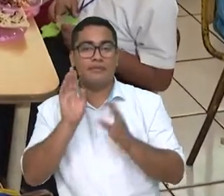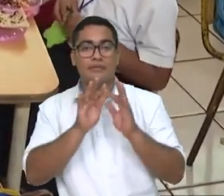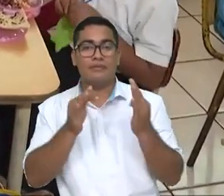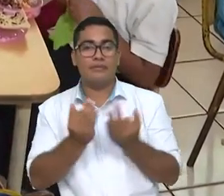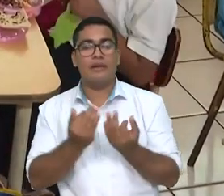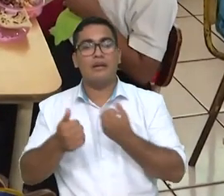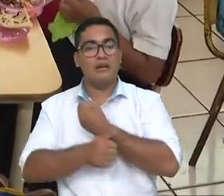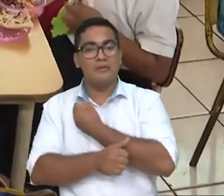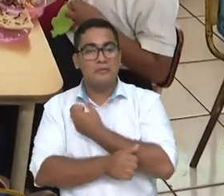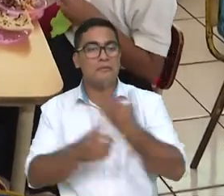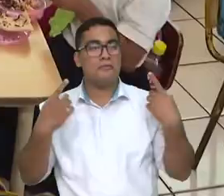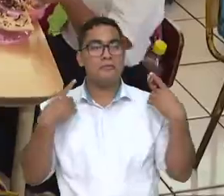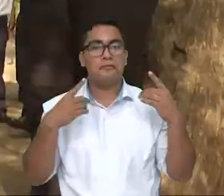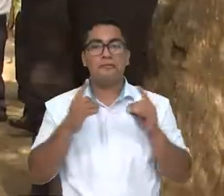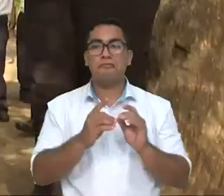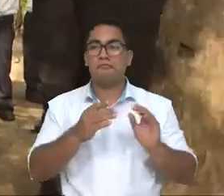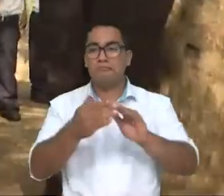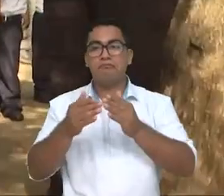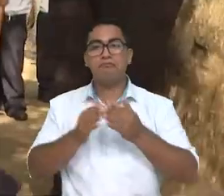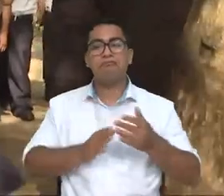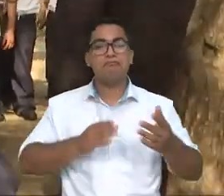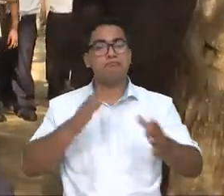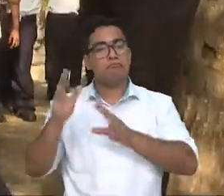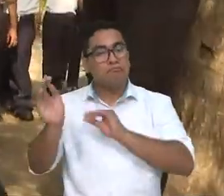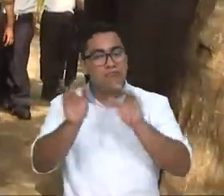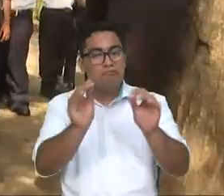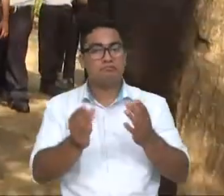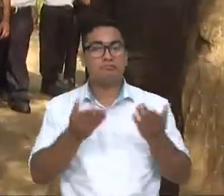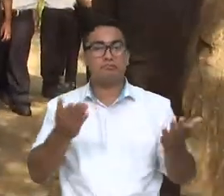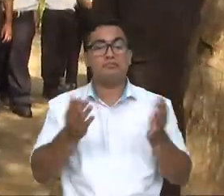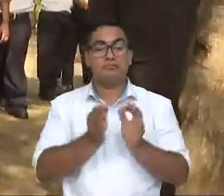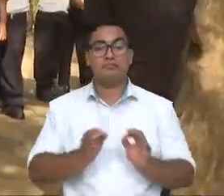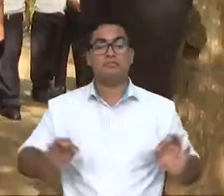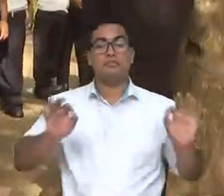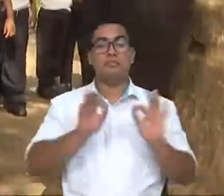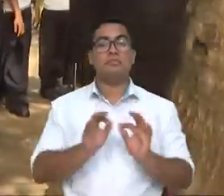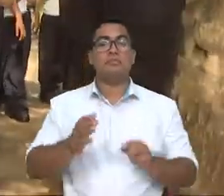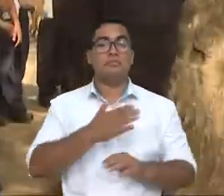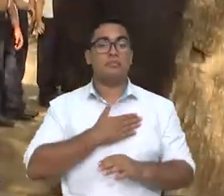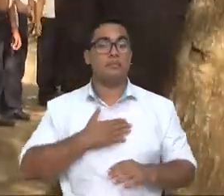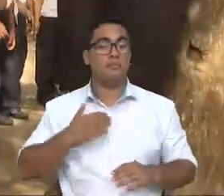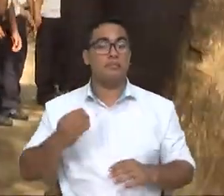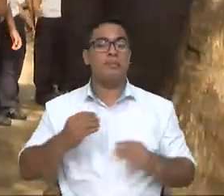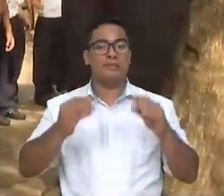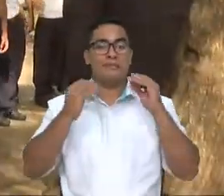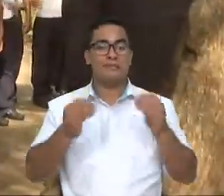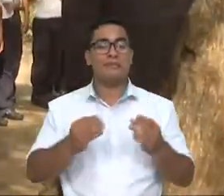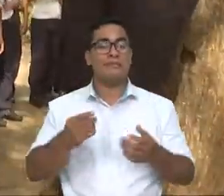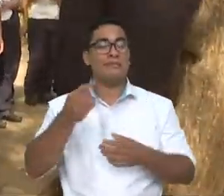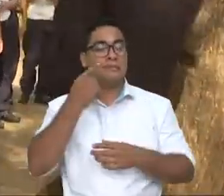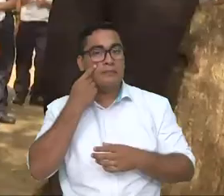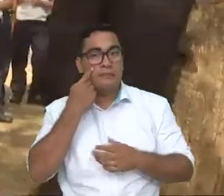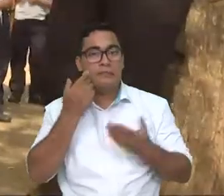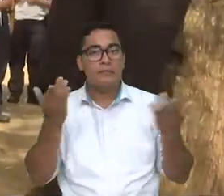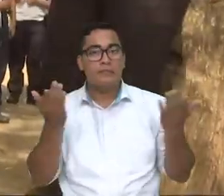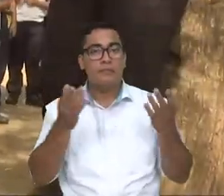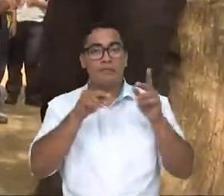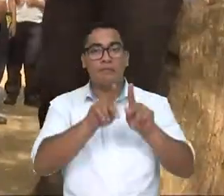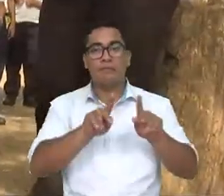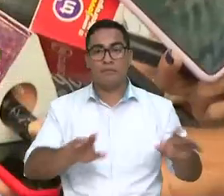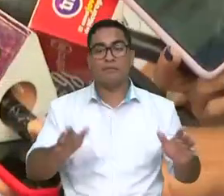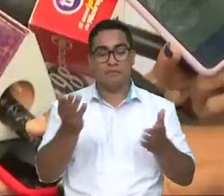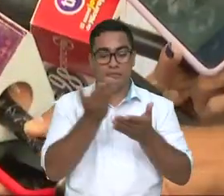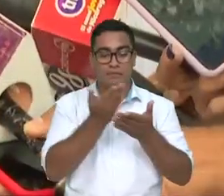todos los centros escolares del distrito para fortalecer la calidad educativa y verificar que se cumpla con el Plan de Estudio